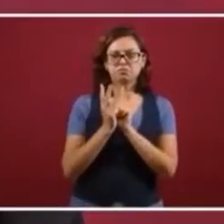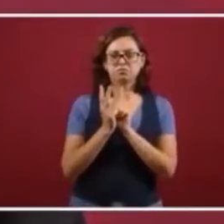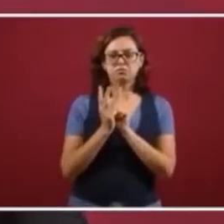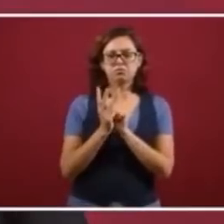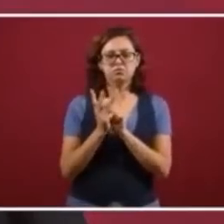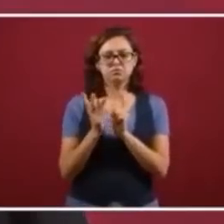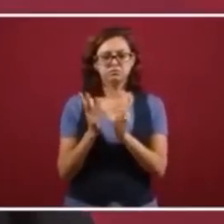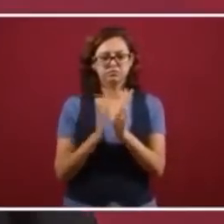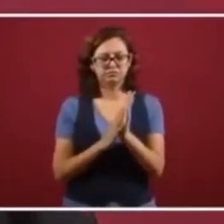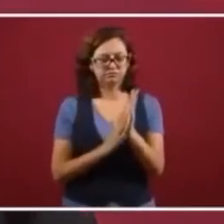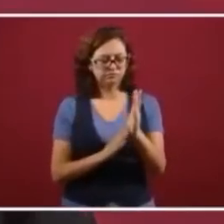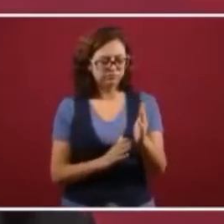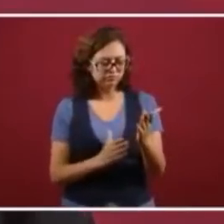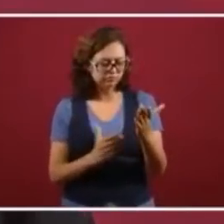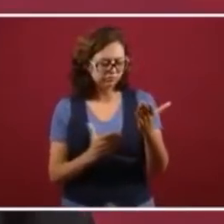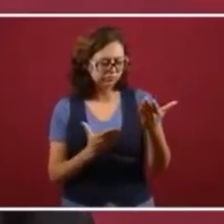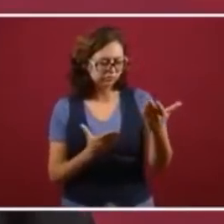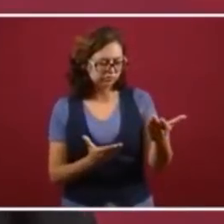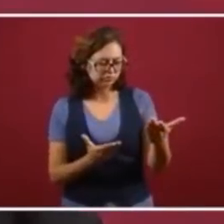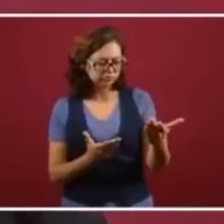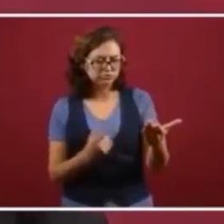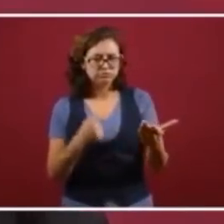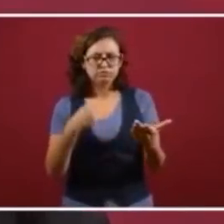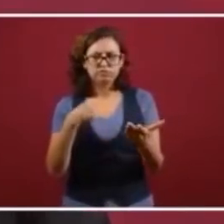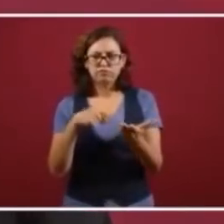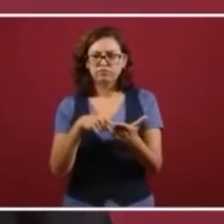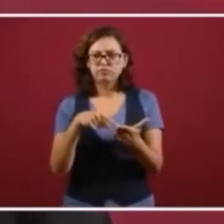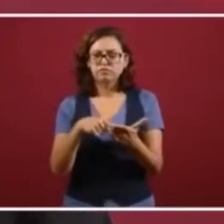en donde yo supuestamente iba a expropiar